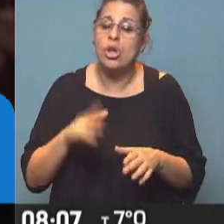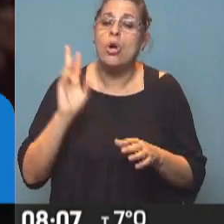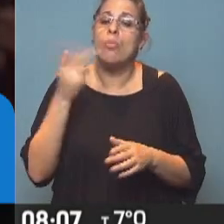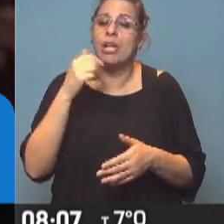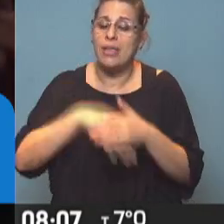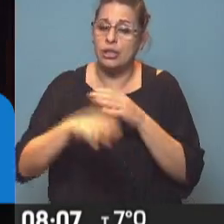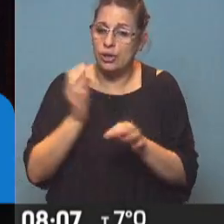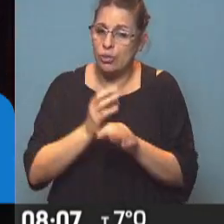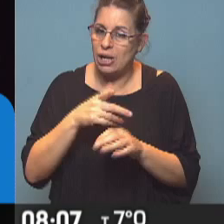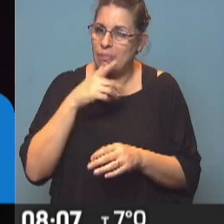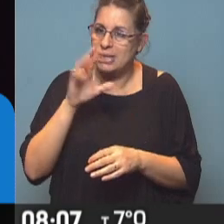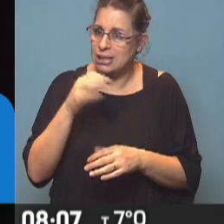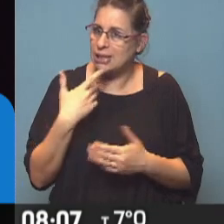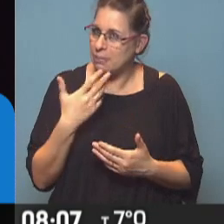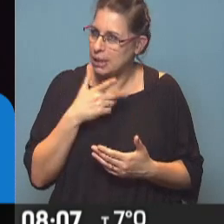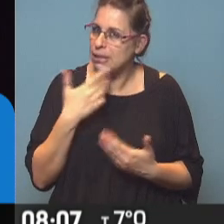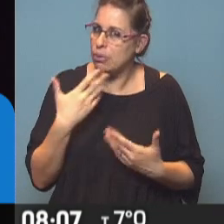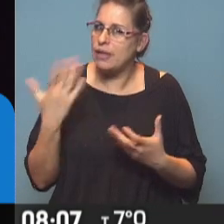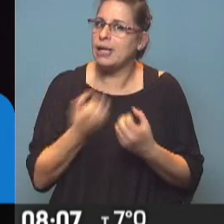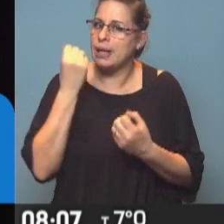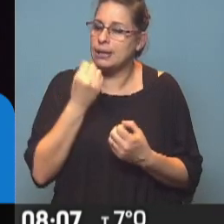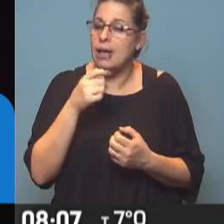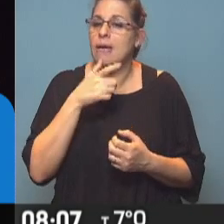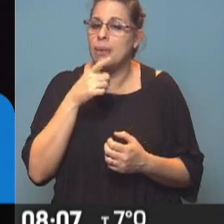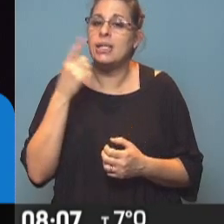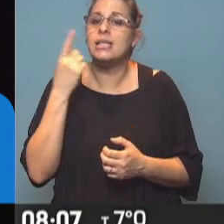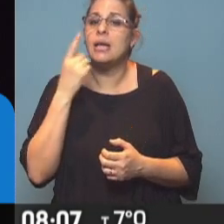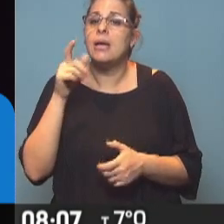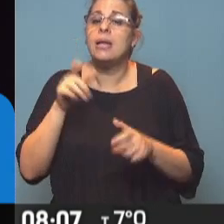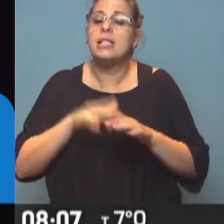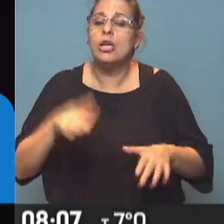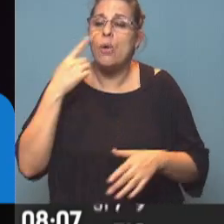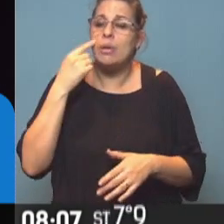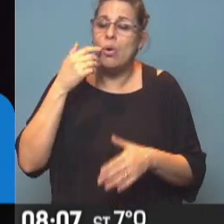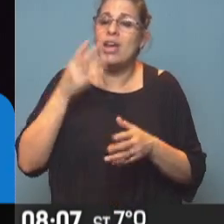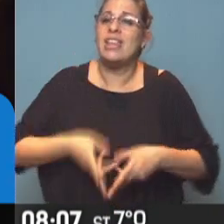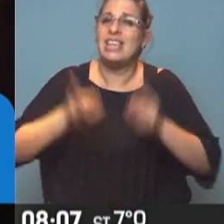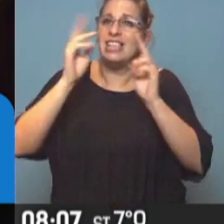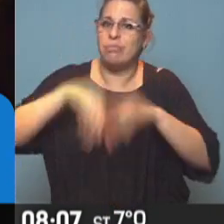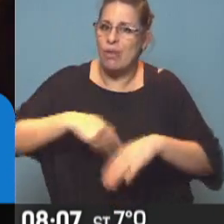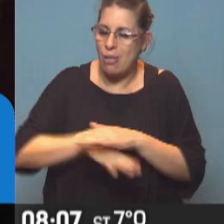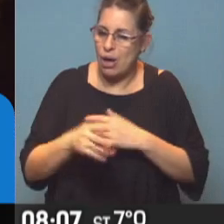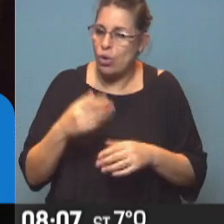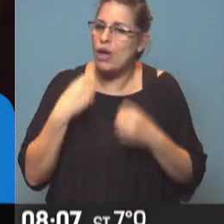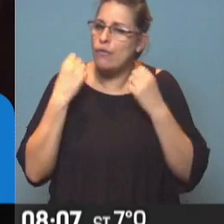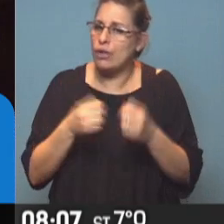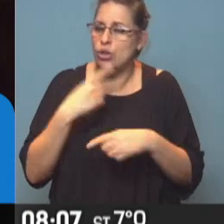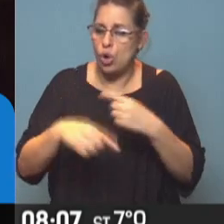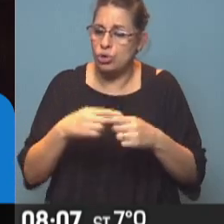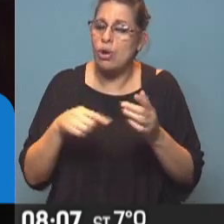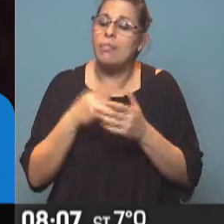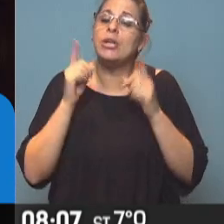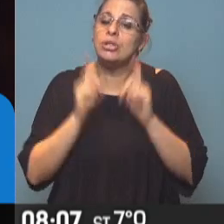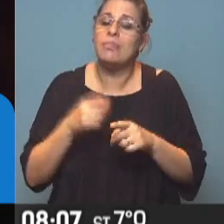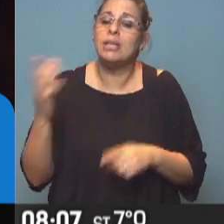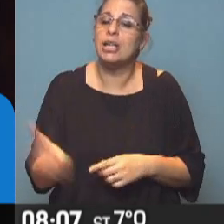rescatados. Y puede seguir que haya otras Fridas bajo los escombros. Por eso los esfuerzos no tienen que parar, pero tenemos también que enfocar